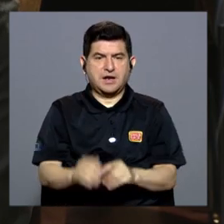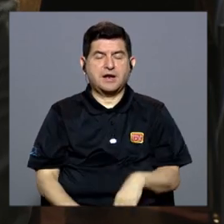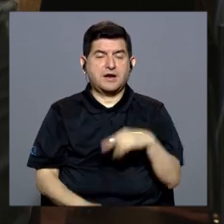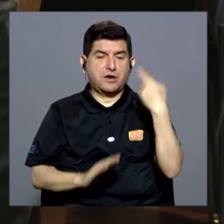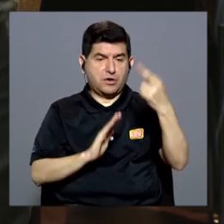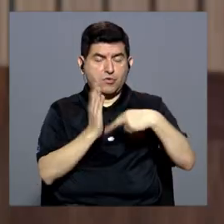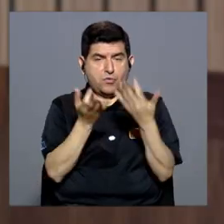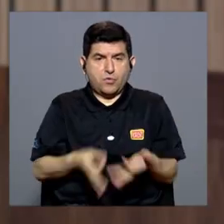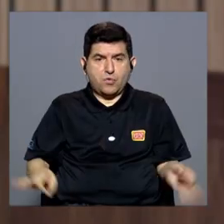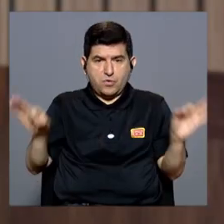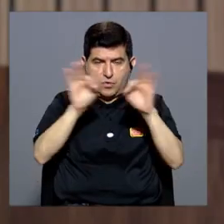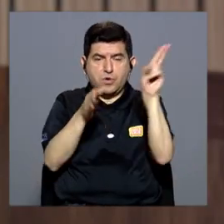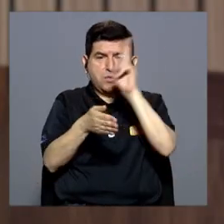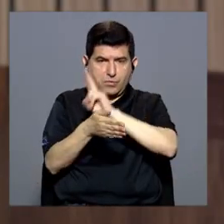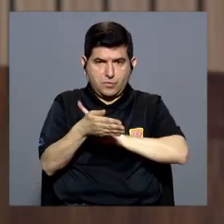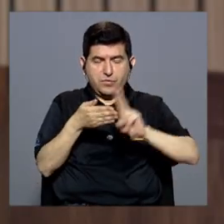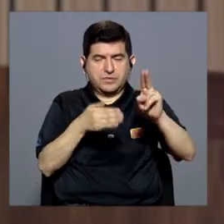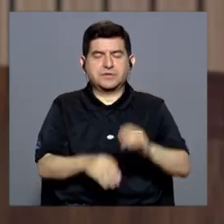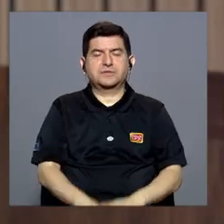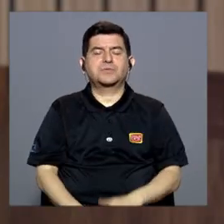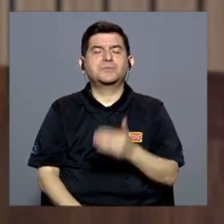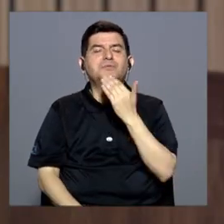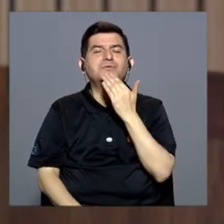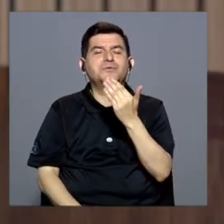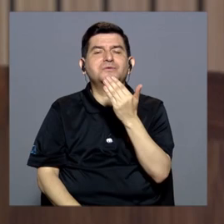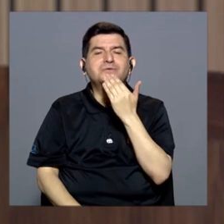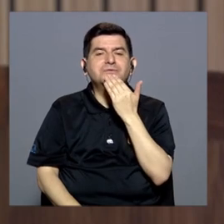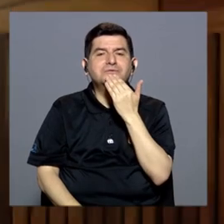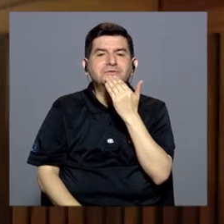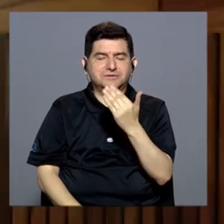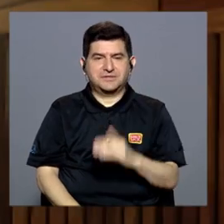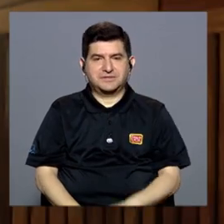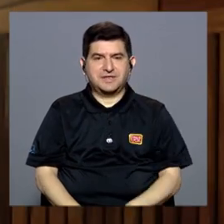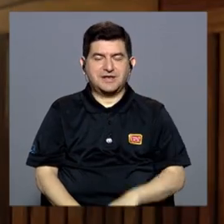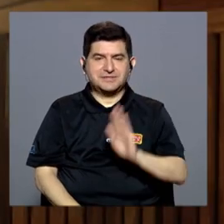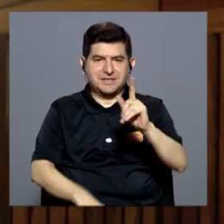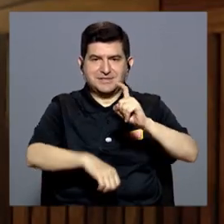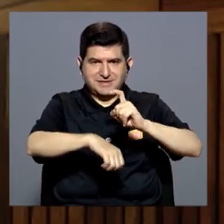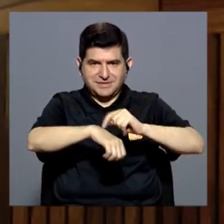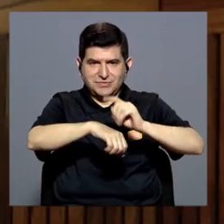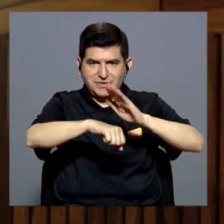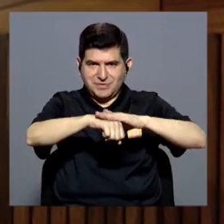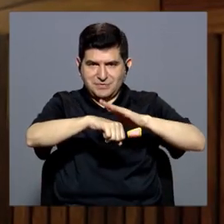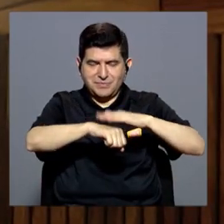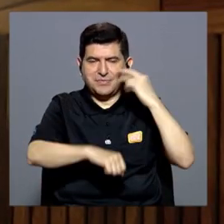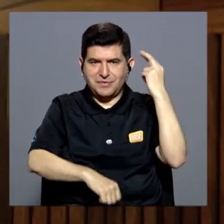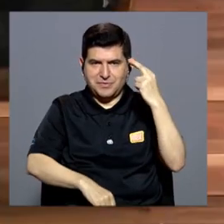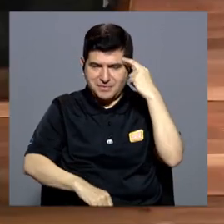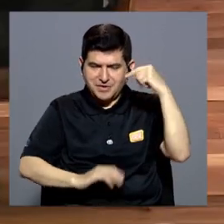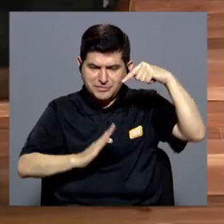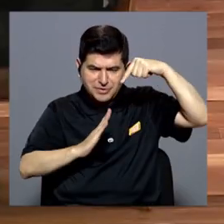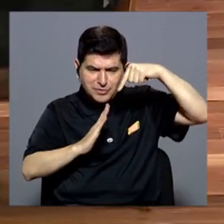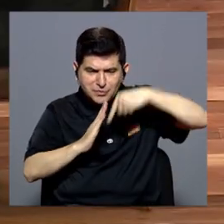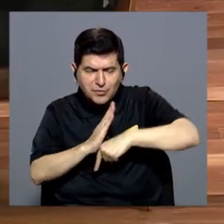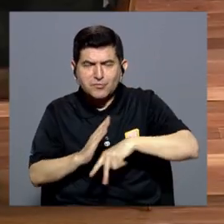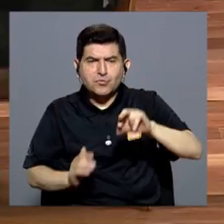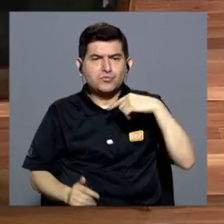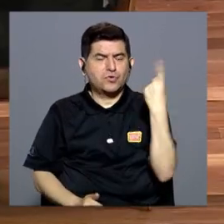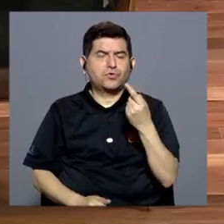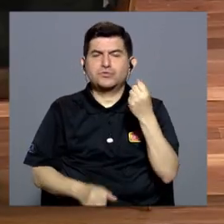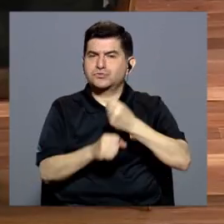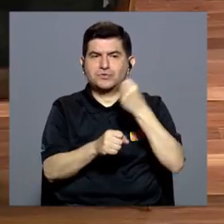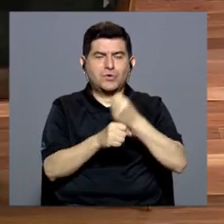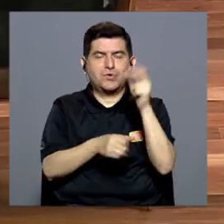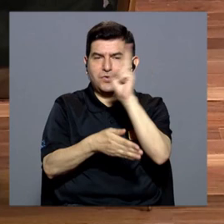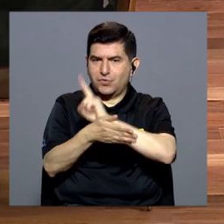papel protagónico de la universidad. Les agradezco mucho que sacaran de su tiempo para reflexionar profundamente no solamente sobre el quehacer de